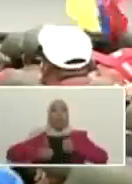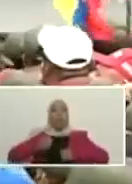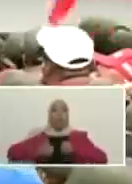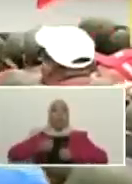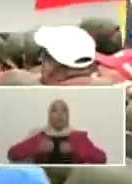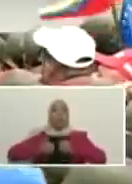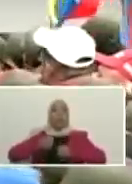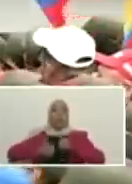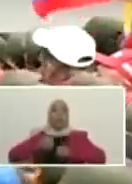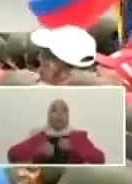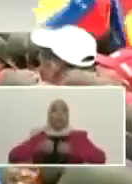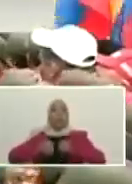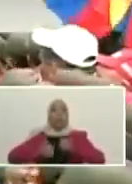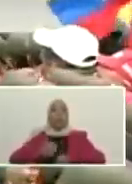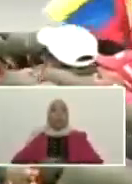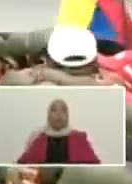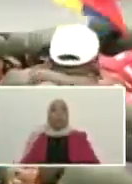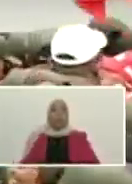maraca!